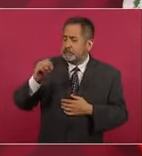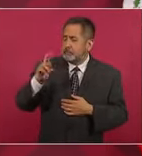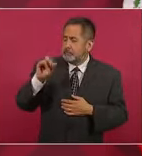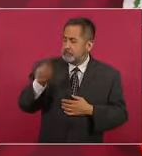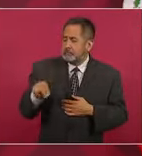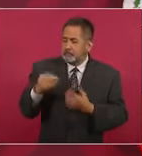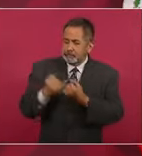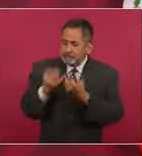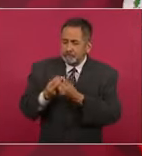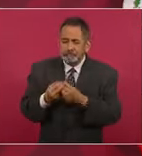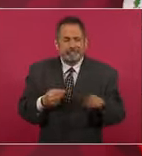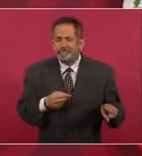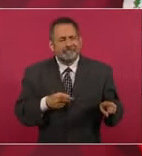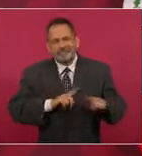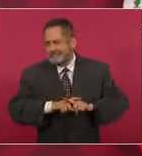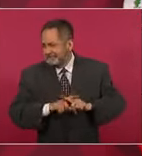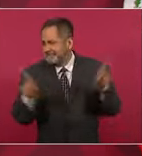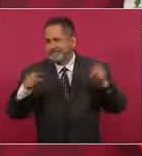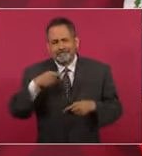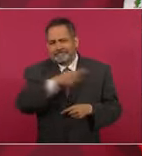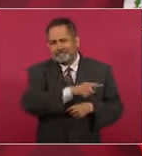No,